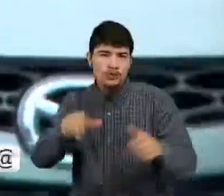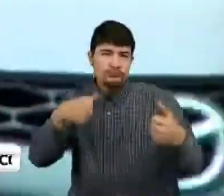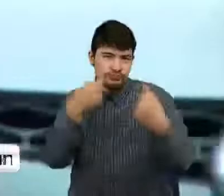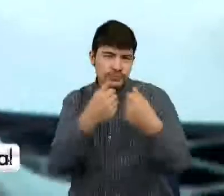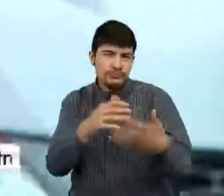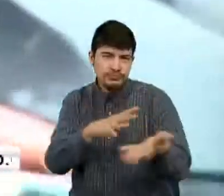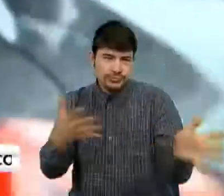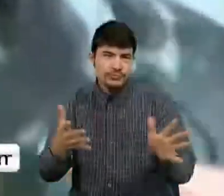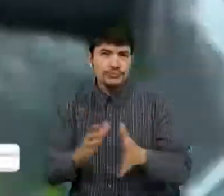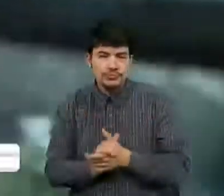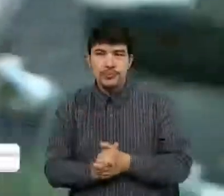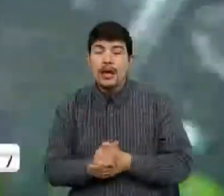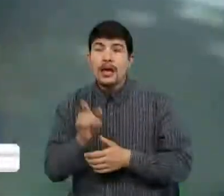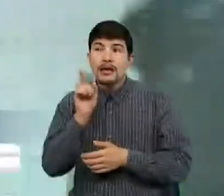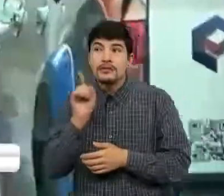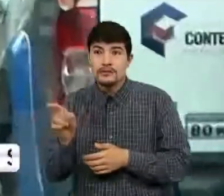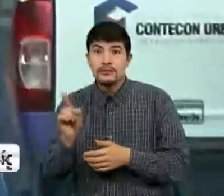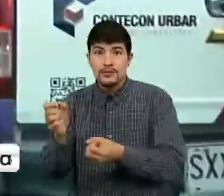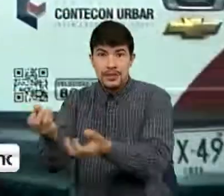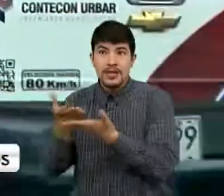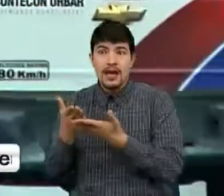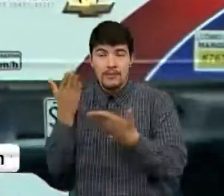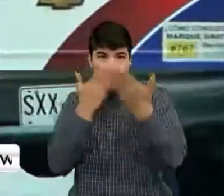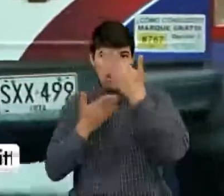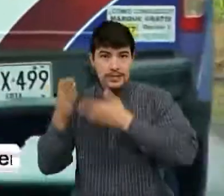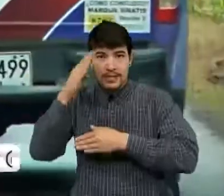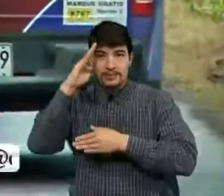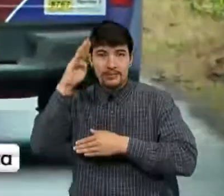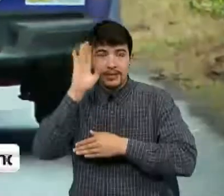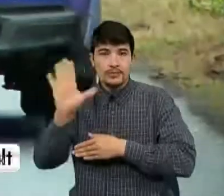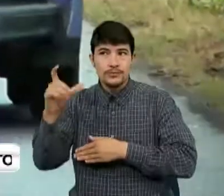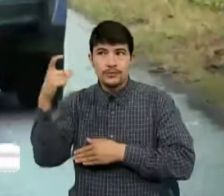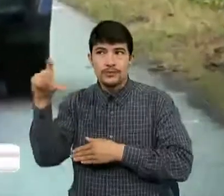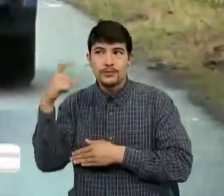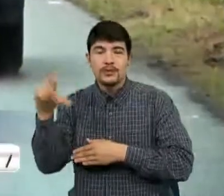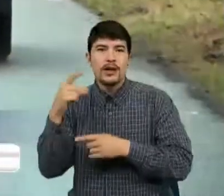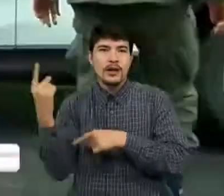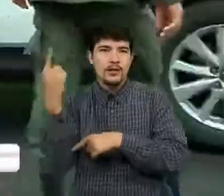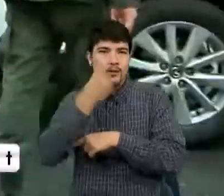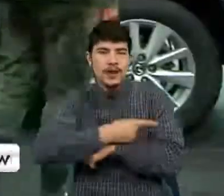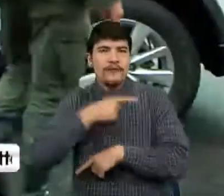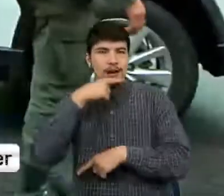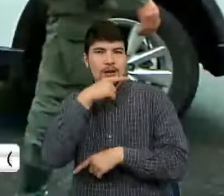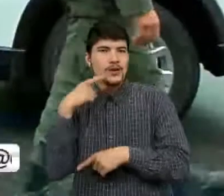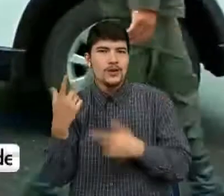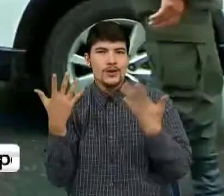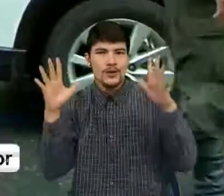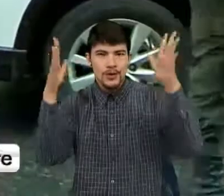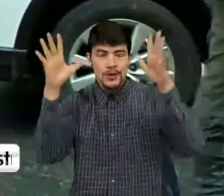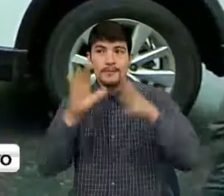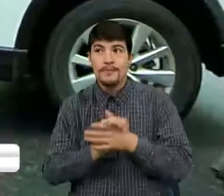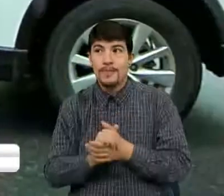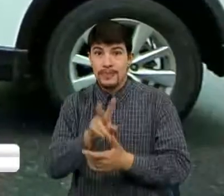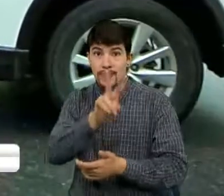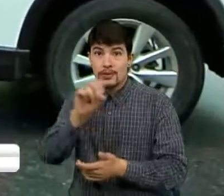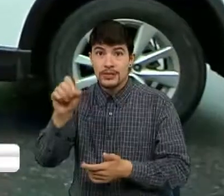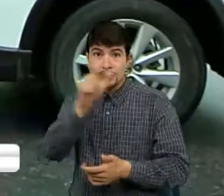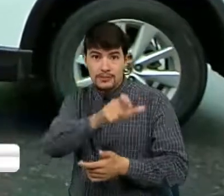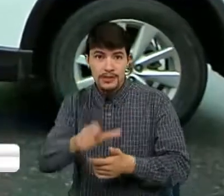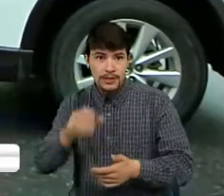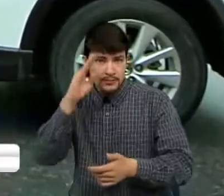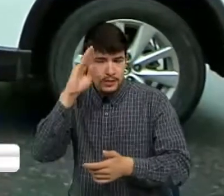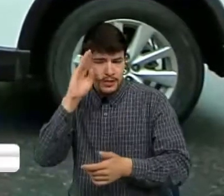de tránsito es el balance que entregó la policía metropolitana de cúcuta en el transcurso del puente festivo más de 200 uniformados estuvieron